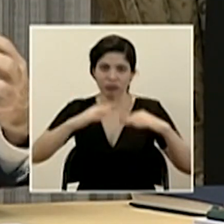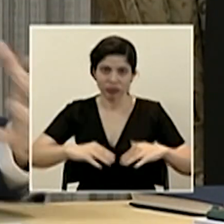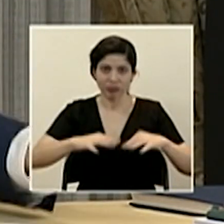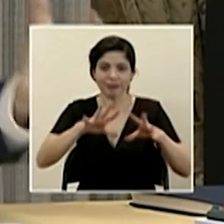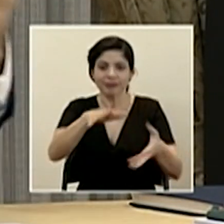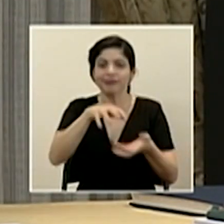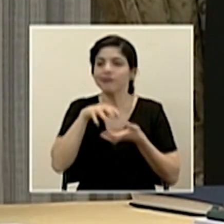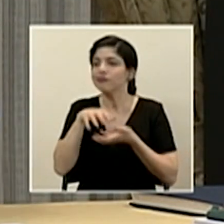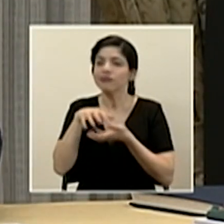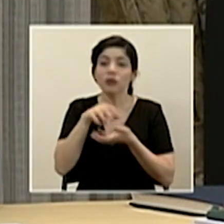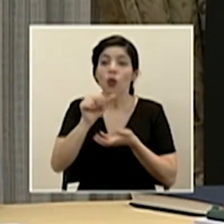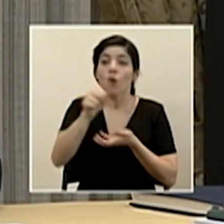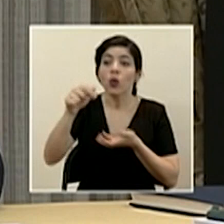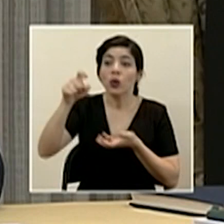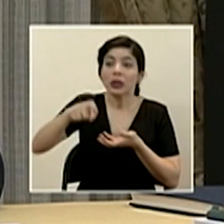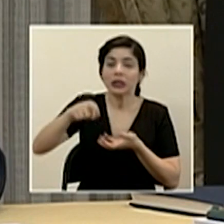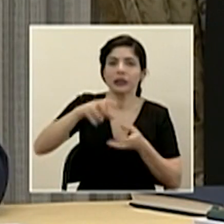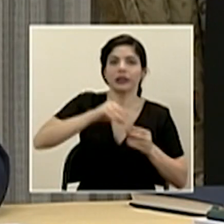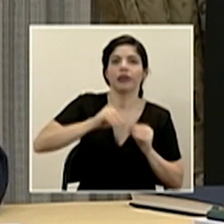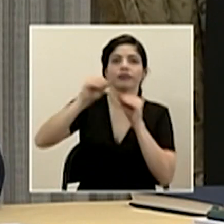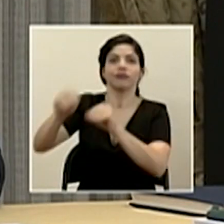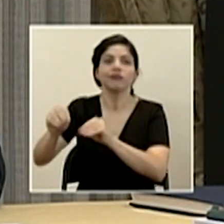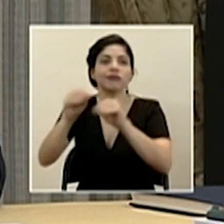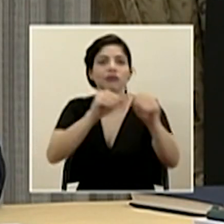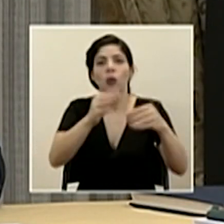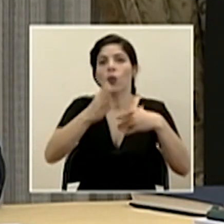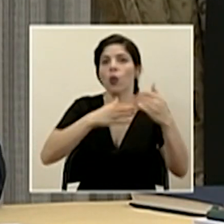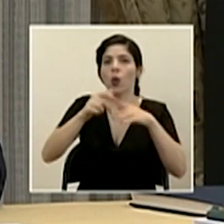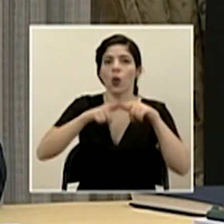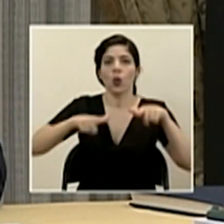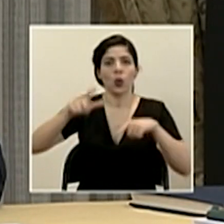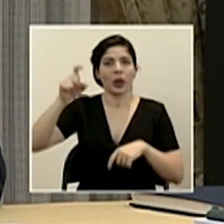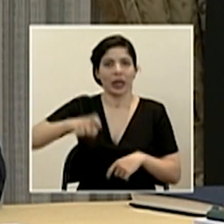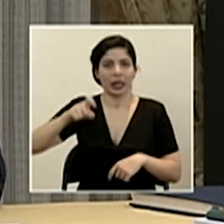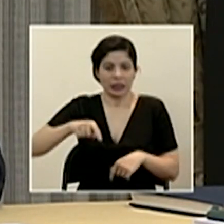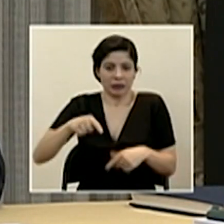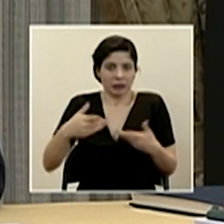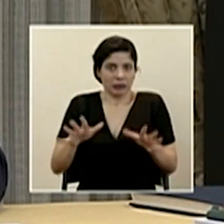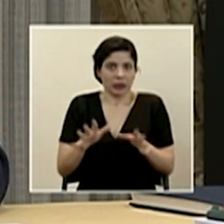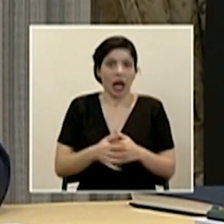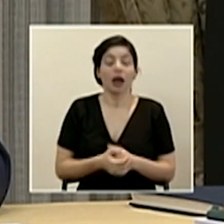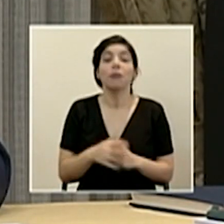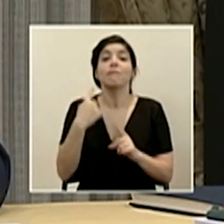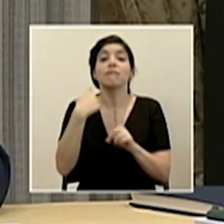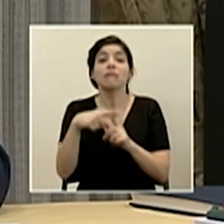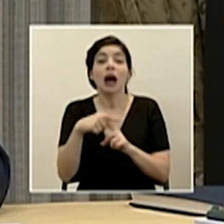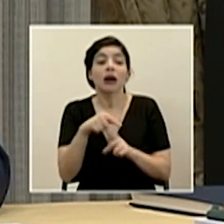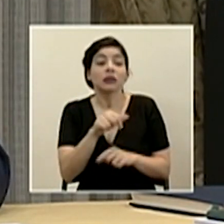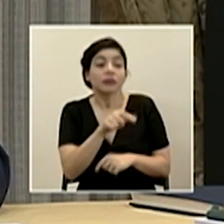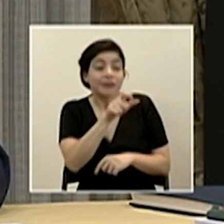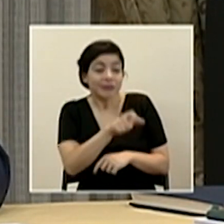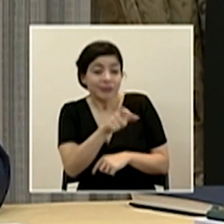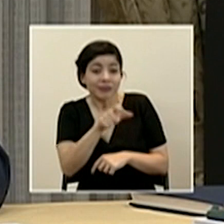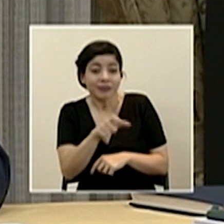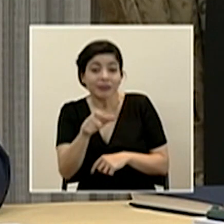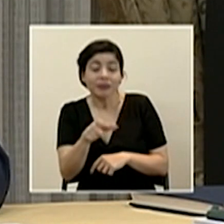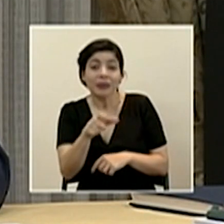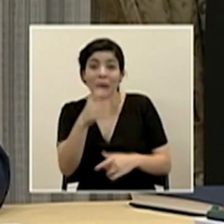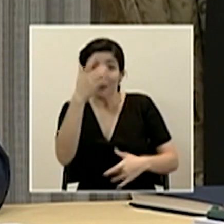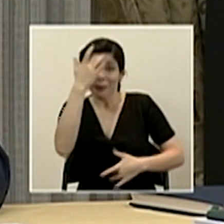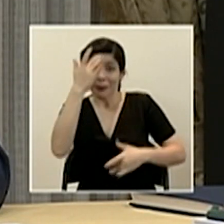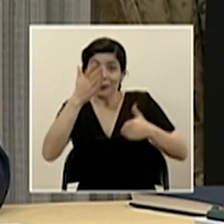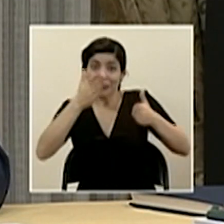estará disponible para otro hospital en alguna zona del país donde lo necesitemos y se le da continuidad a